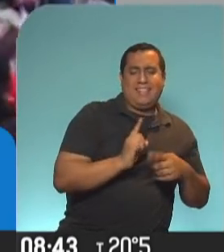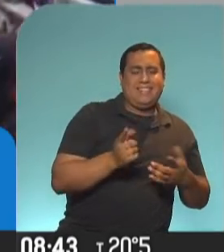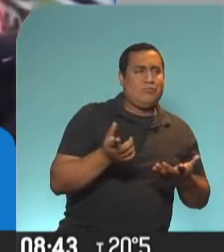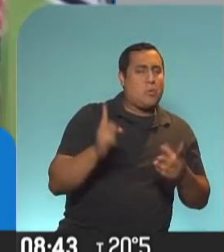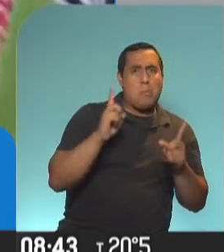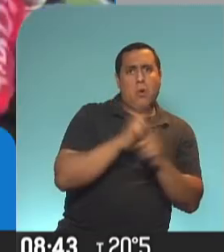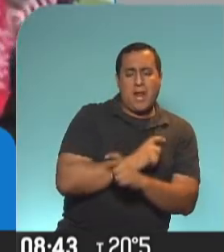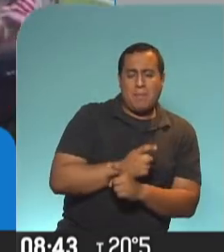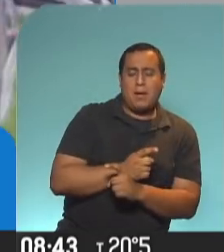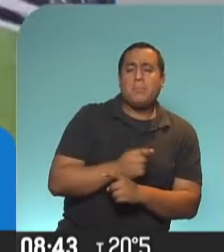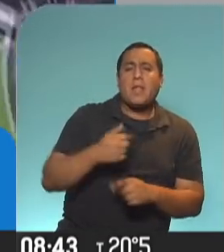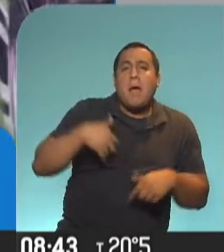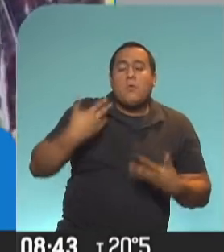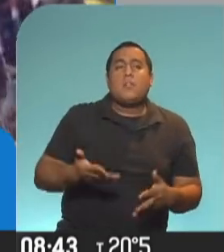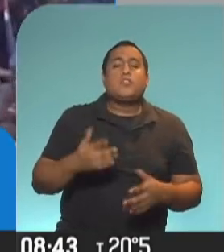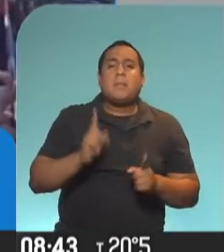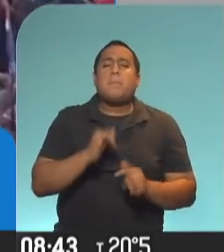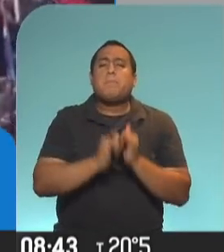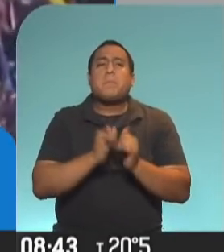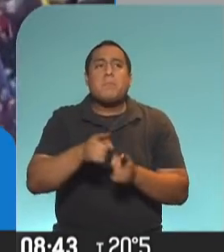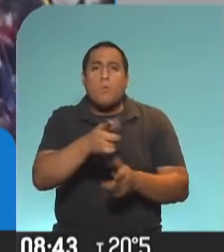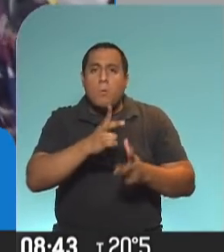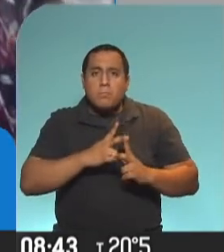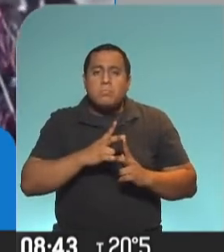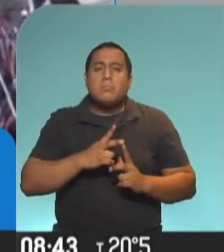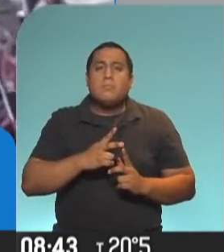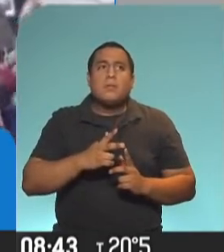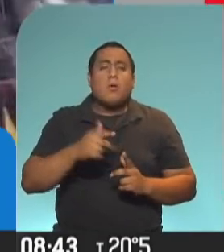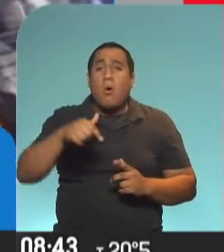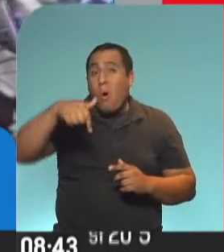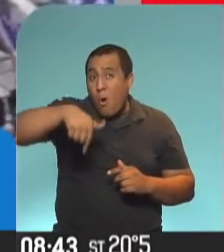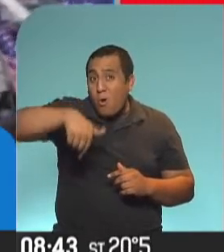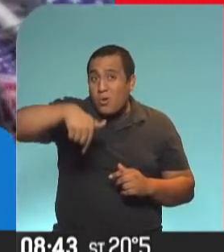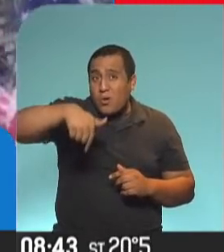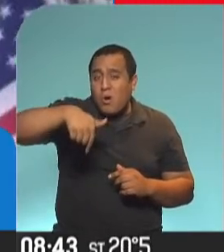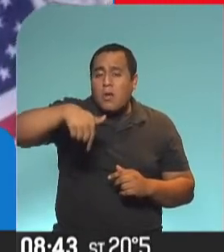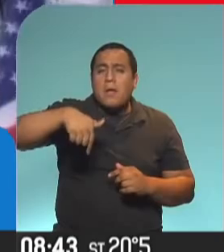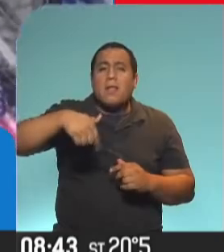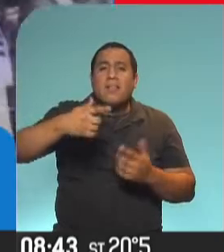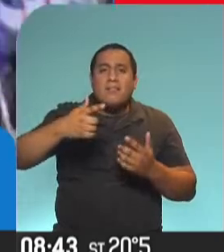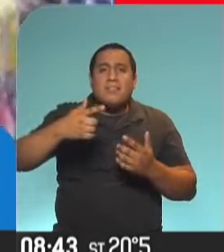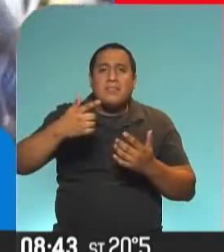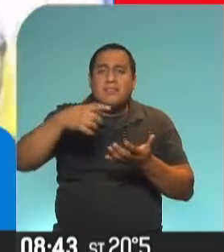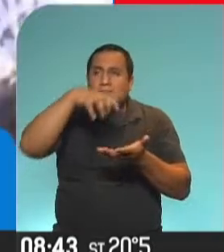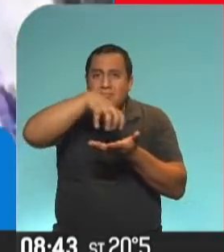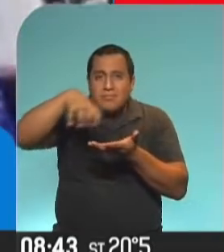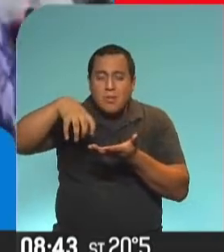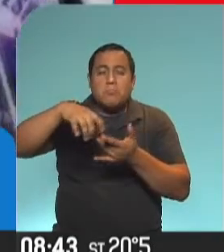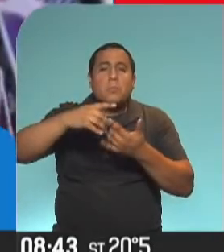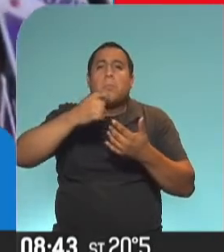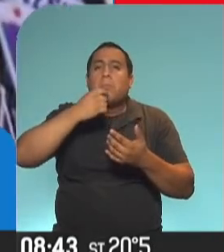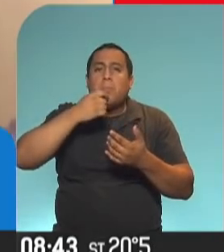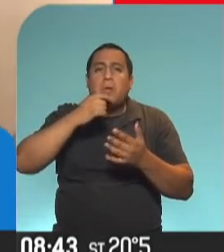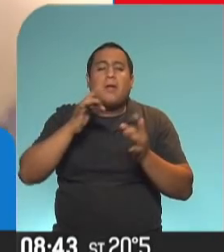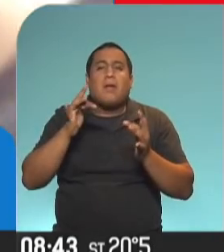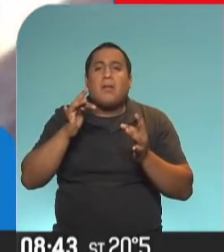para decir algo que vos mencionaste, que es, hoy por hoy, estas plataformas no son meramente una